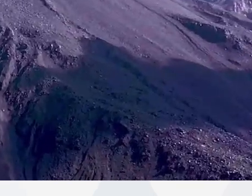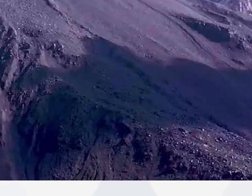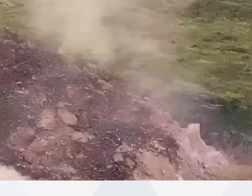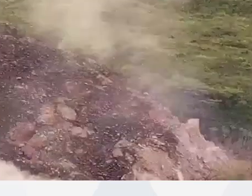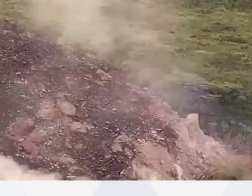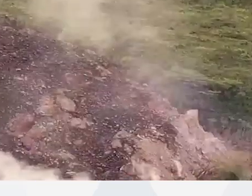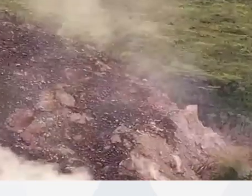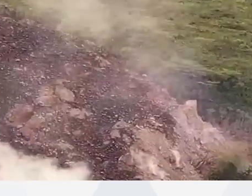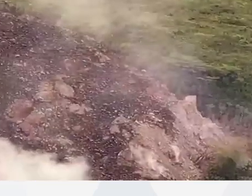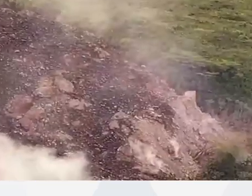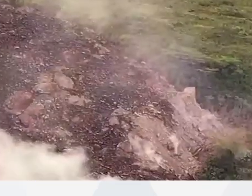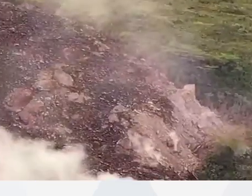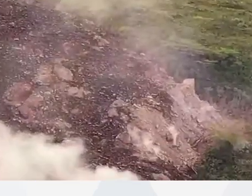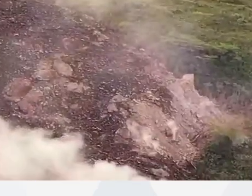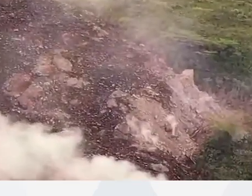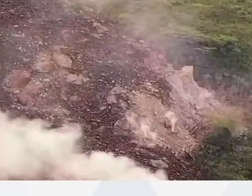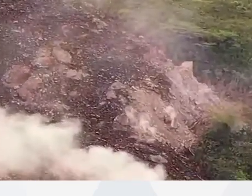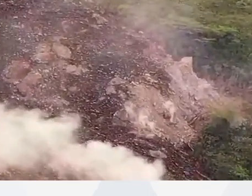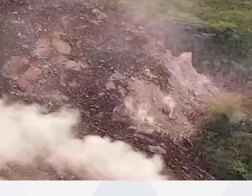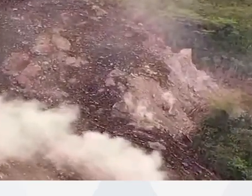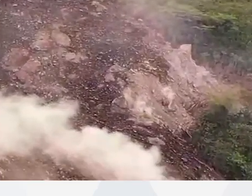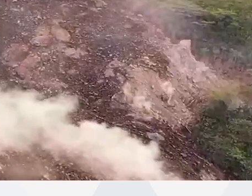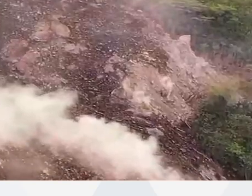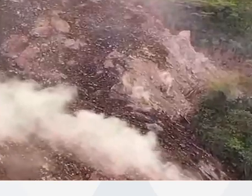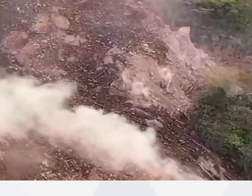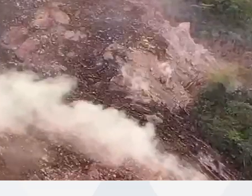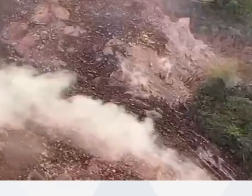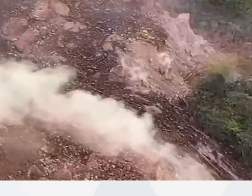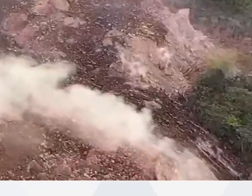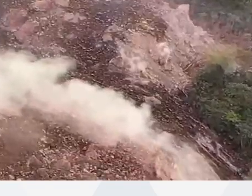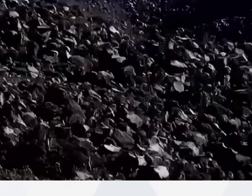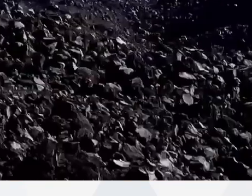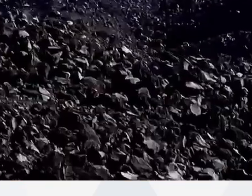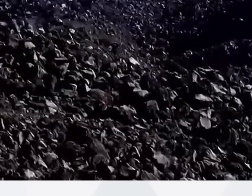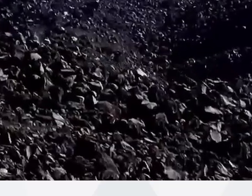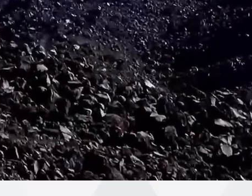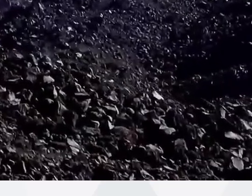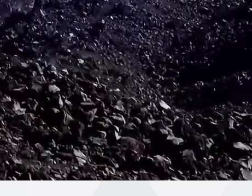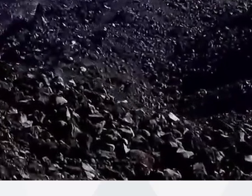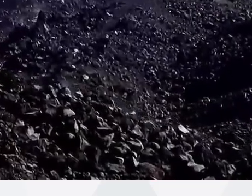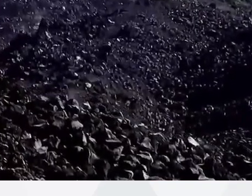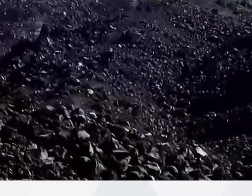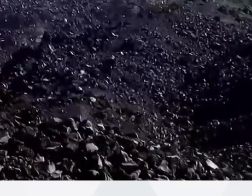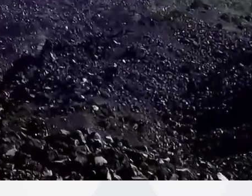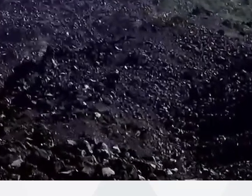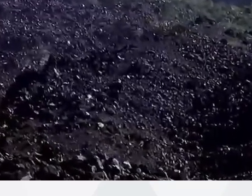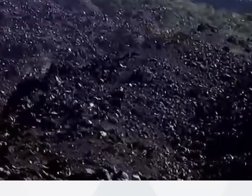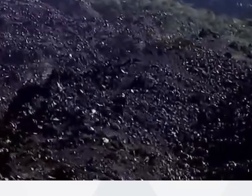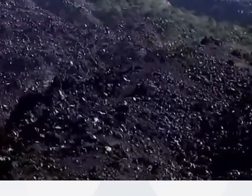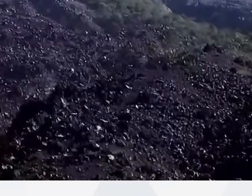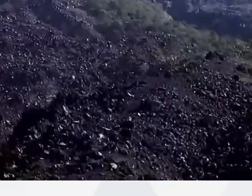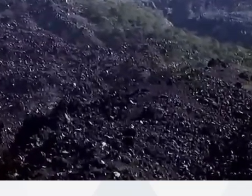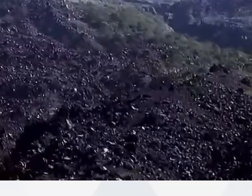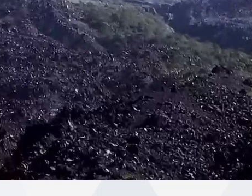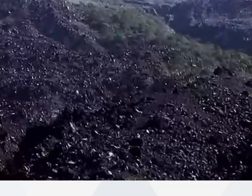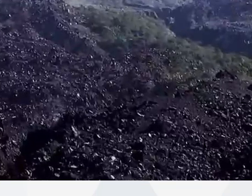volcán estaba tirando mucha ceniza. Entonces ellos, a través de una llamada telefónica, se